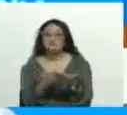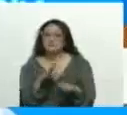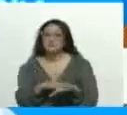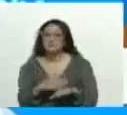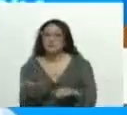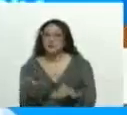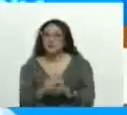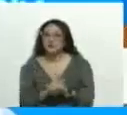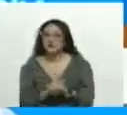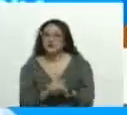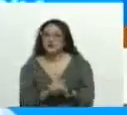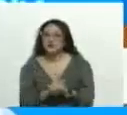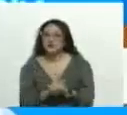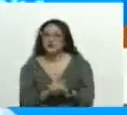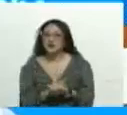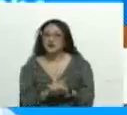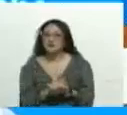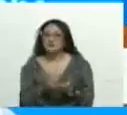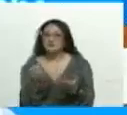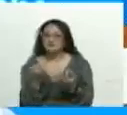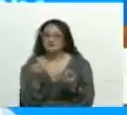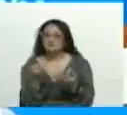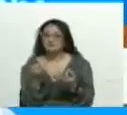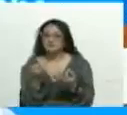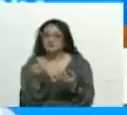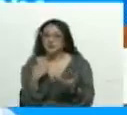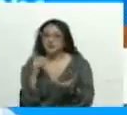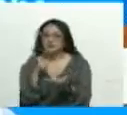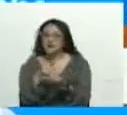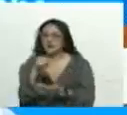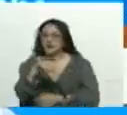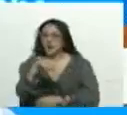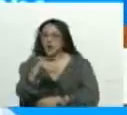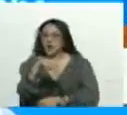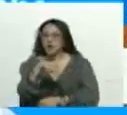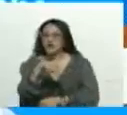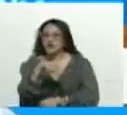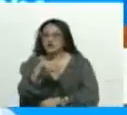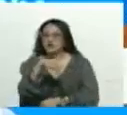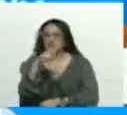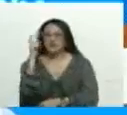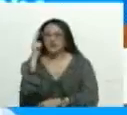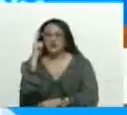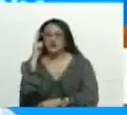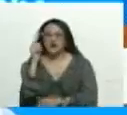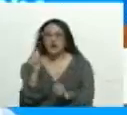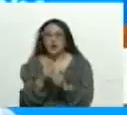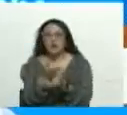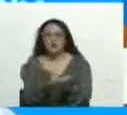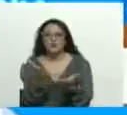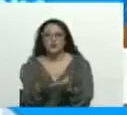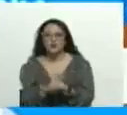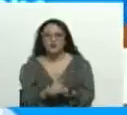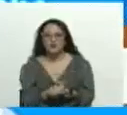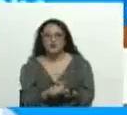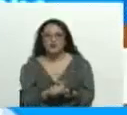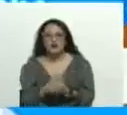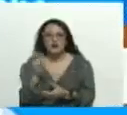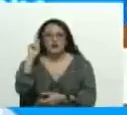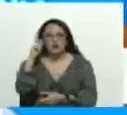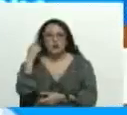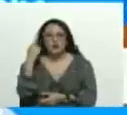porque es un privilegio enorme poder venir hoy acá este día con ustedes a